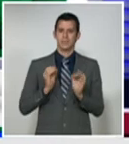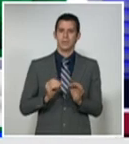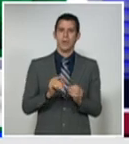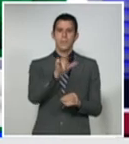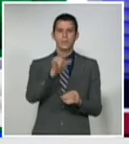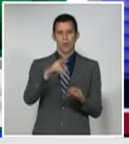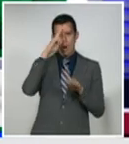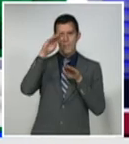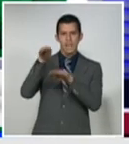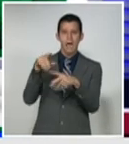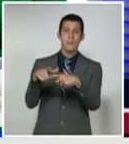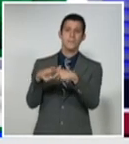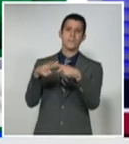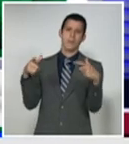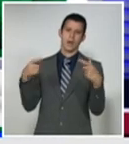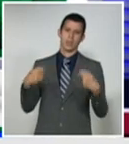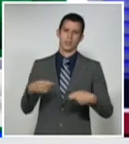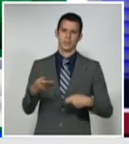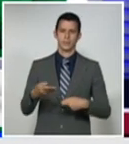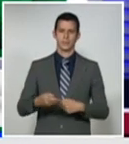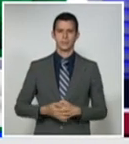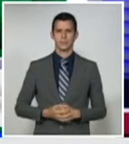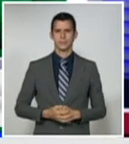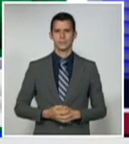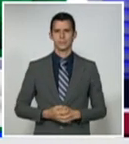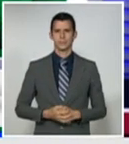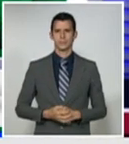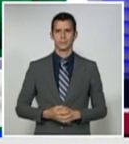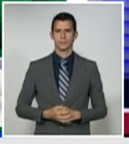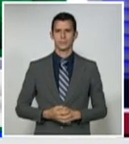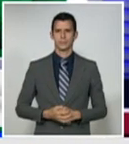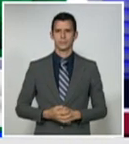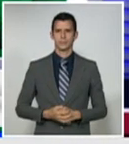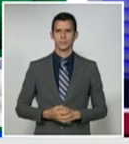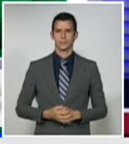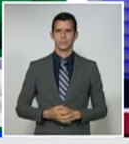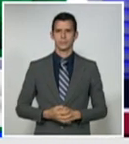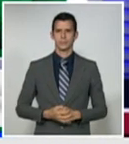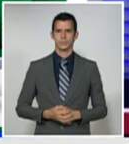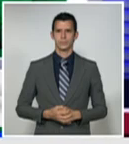con este número de altas ayer, pues ya